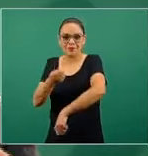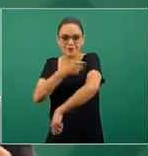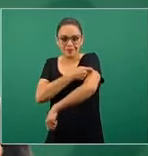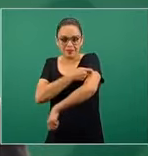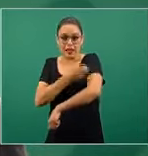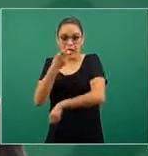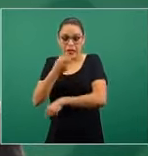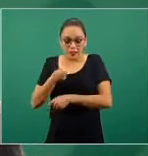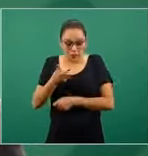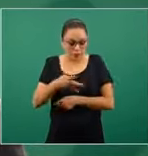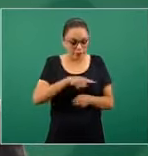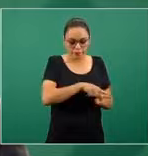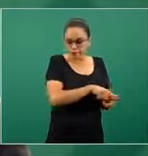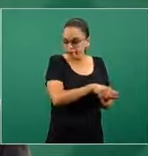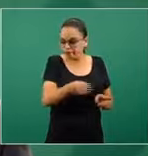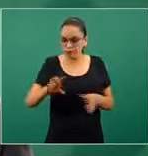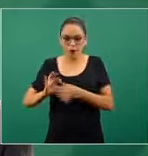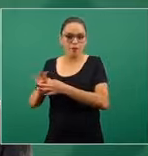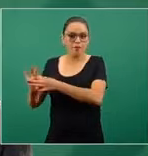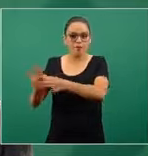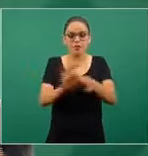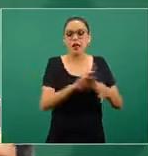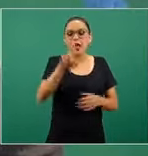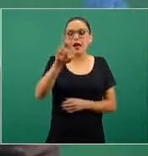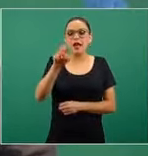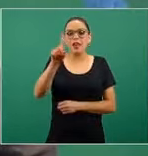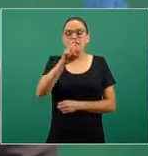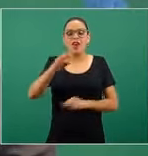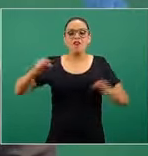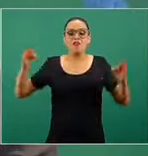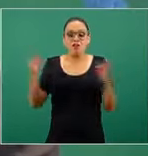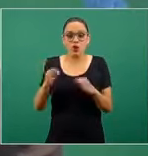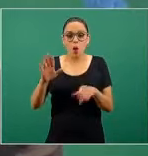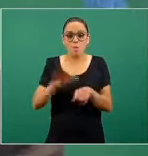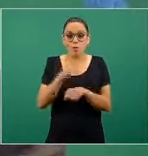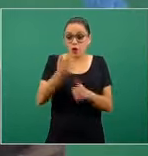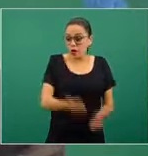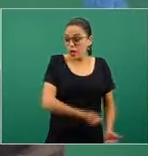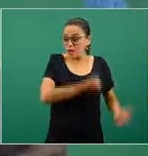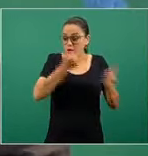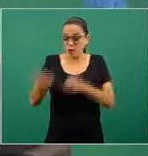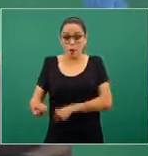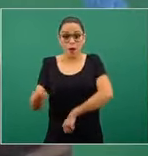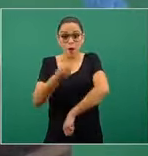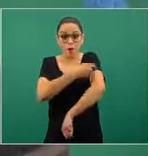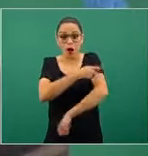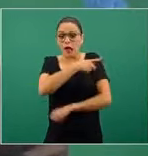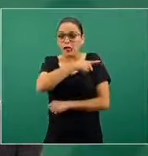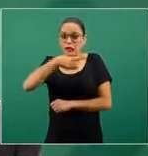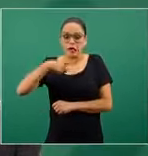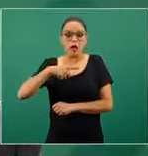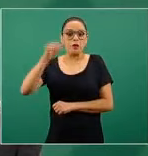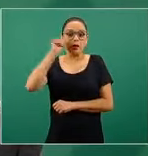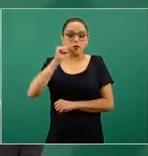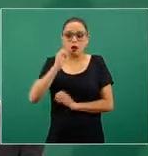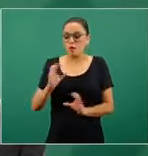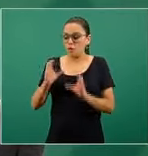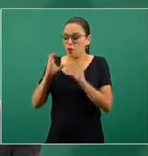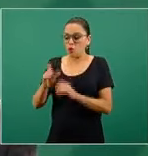frío porque el transporte de las vacunas debe conservar siempre la temperatura óptima de